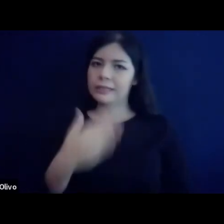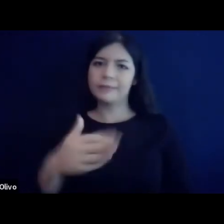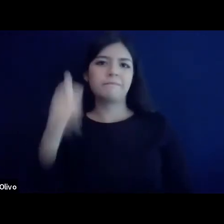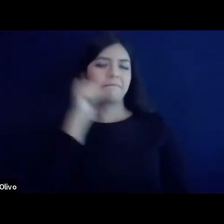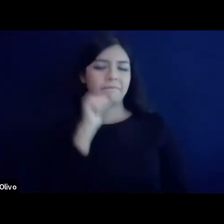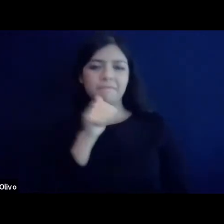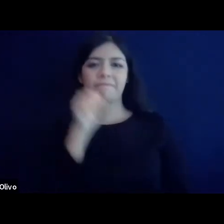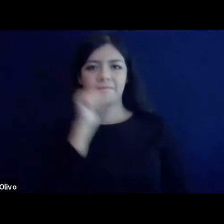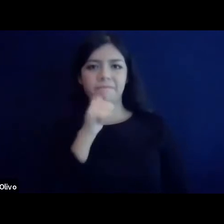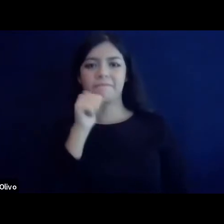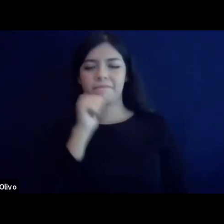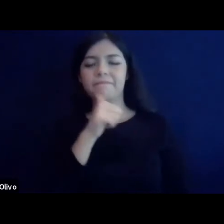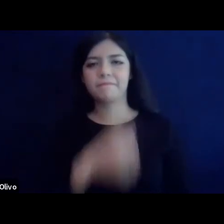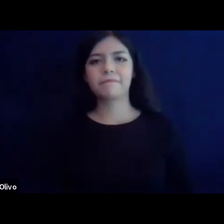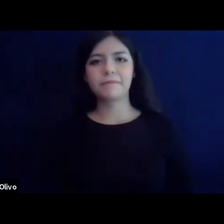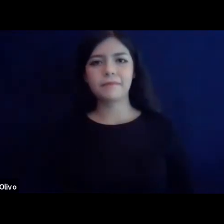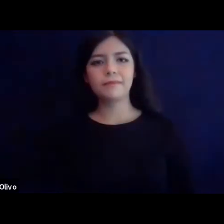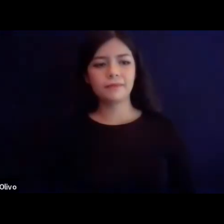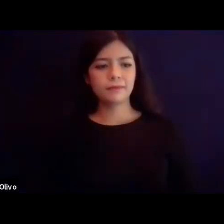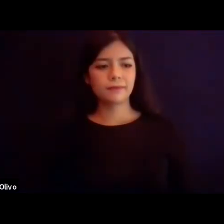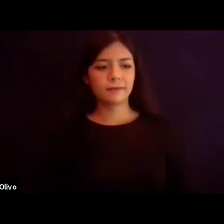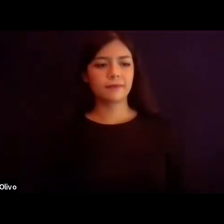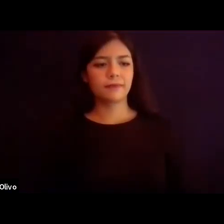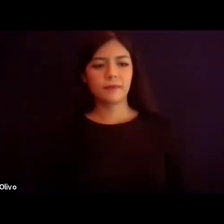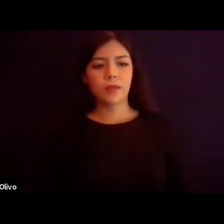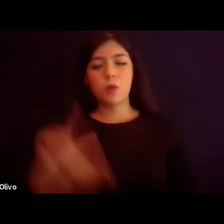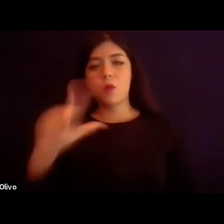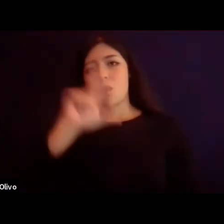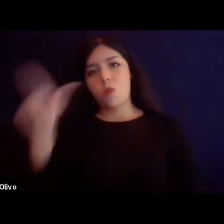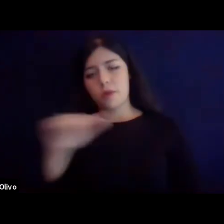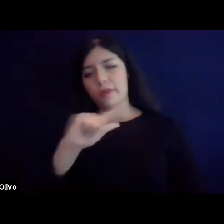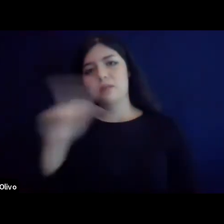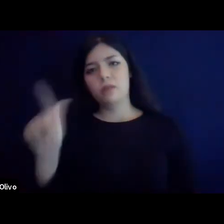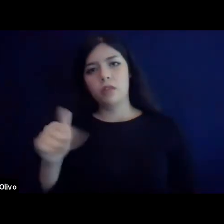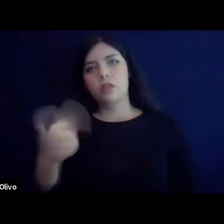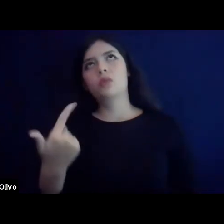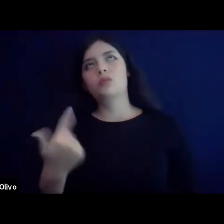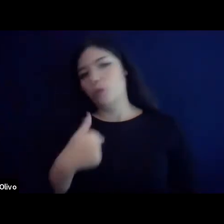En la cuestión para dar las clases en línea,